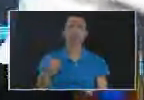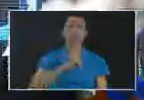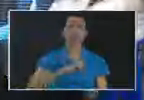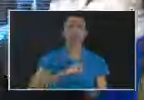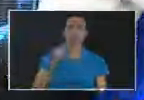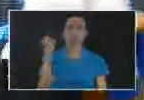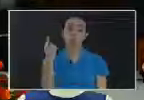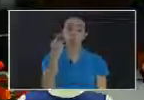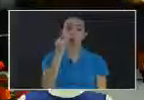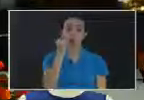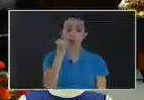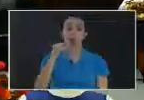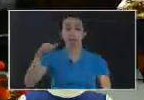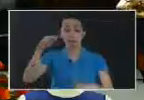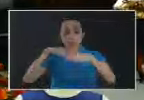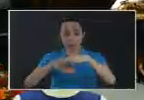bajo sujeción.